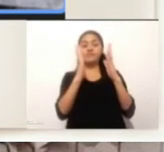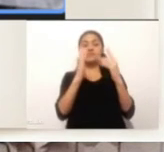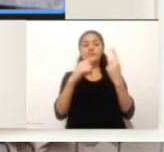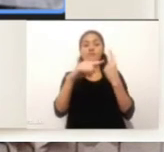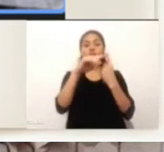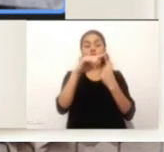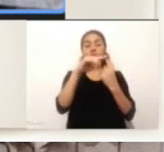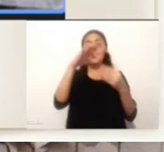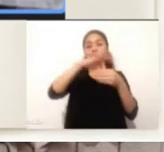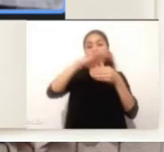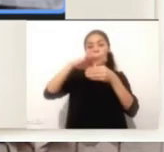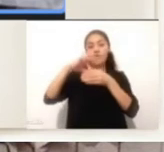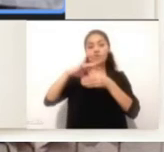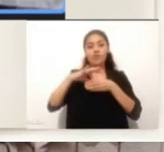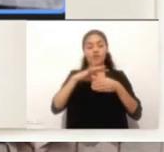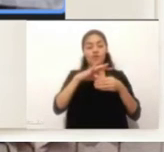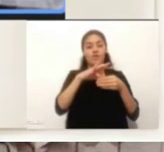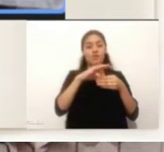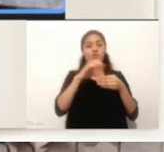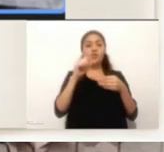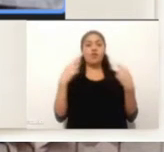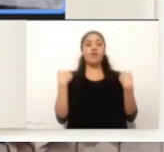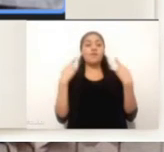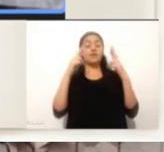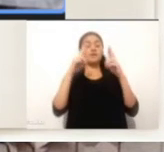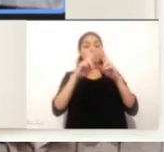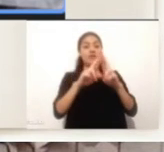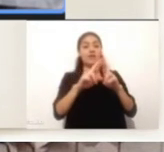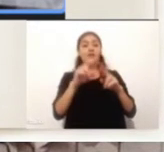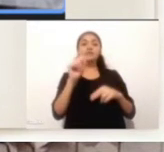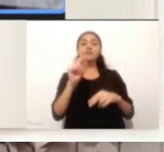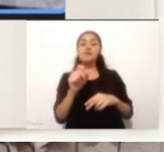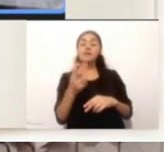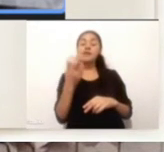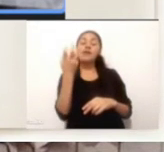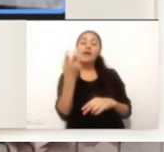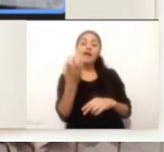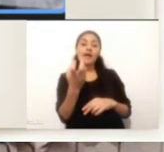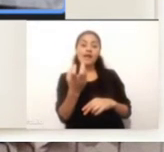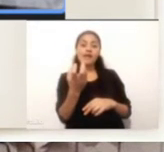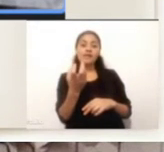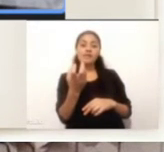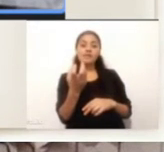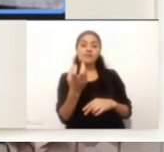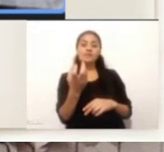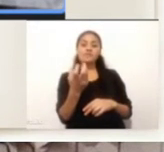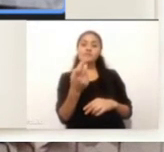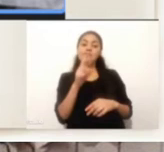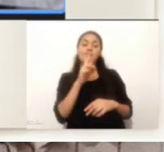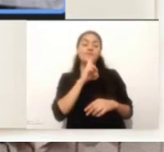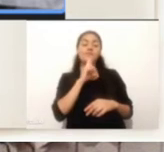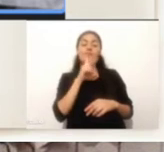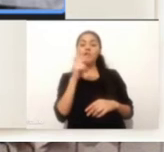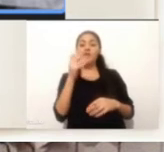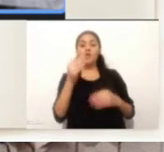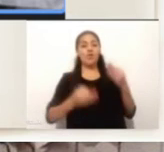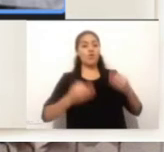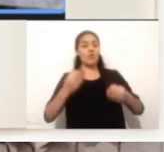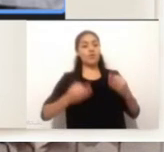o como representantes de partido. Sin duda, ellos fueron los mejores jueces.